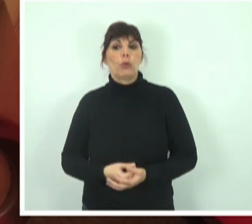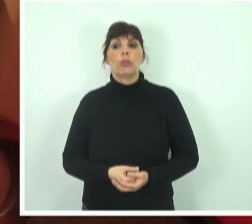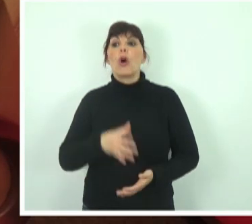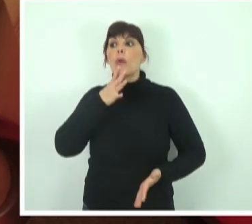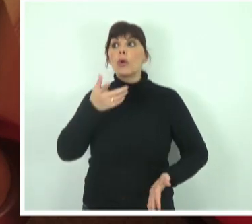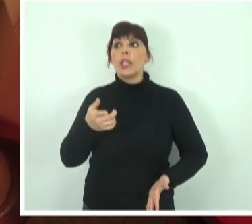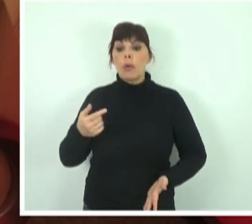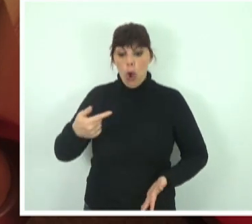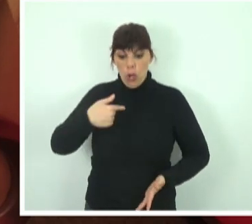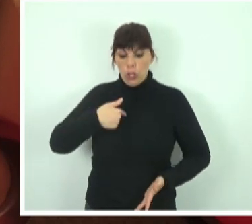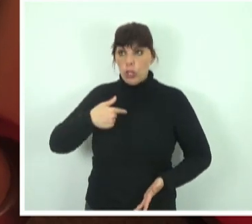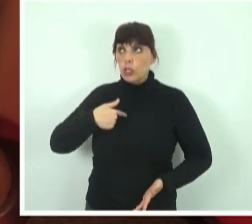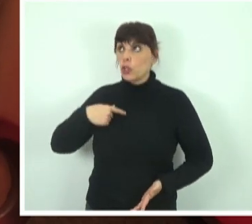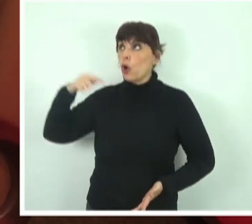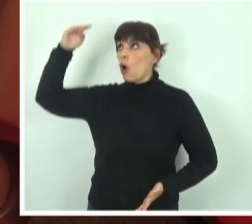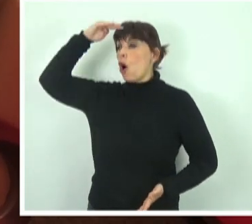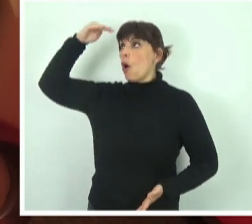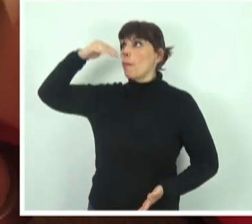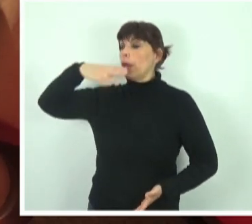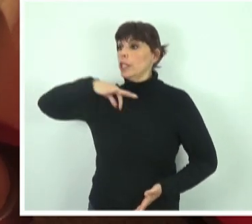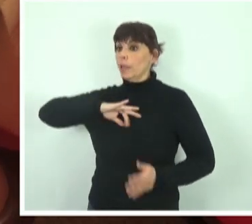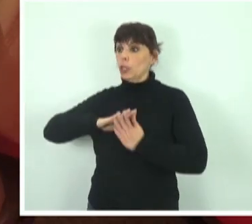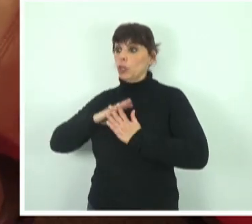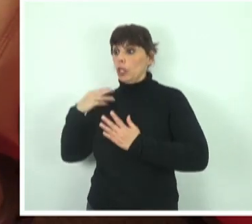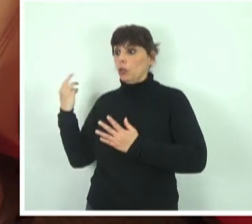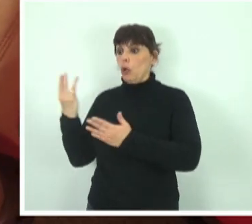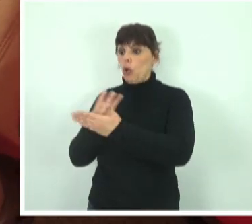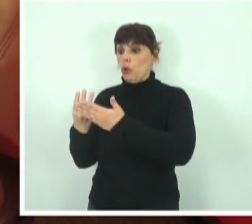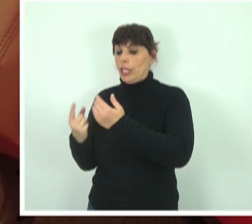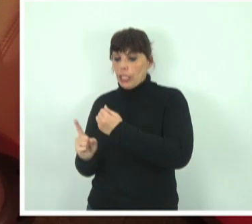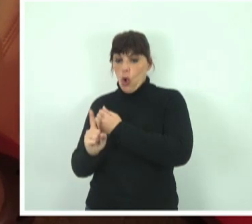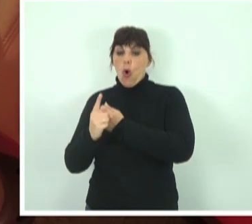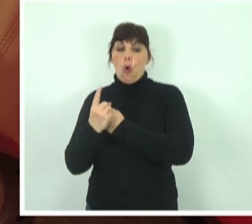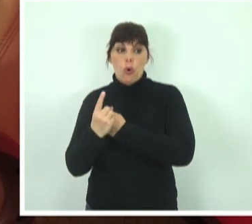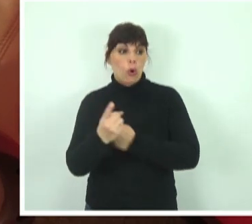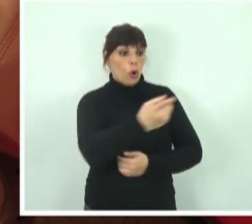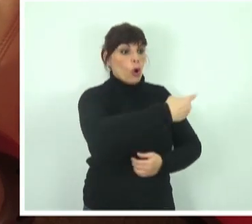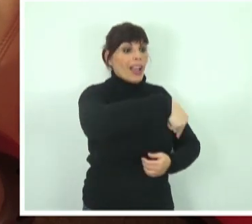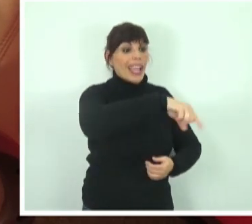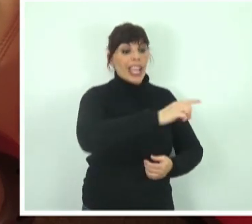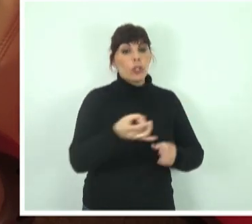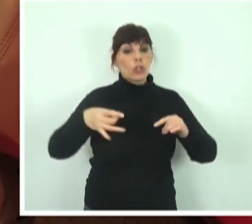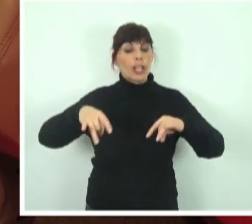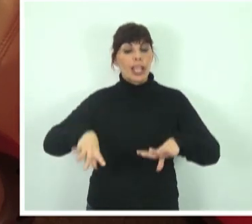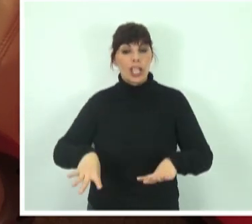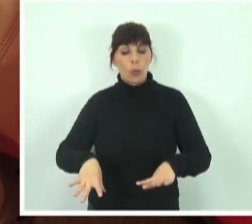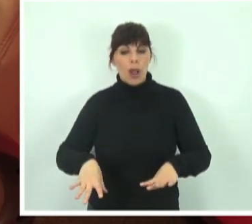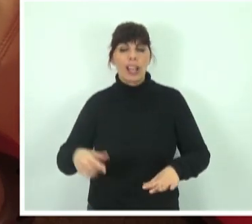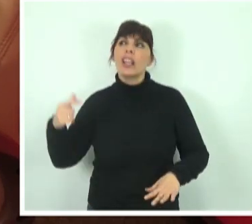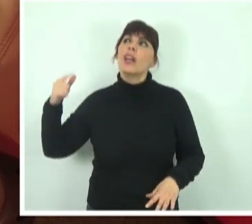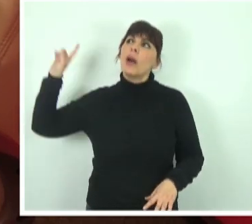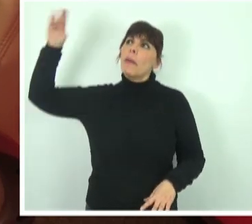uno? Y dice la Biblia, Padre, la gloria que tú me has dado, se la doy yo a